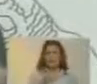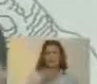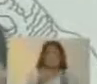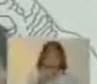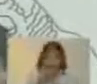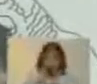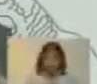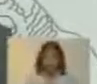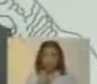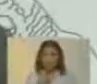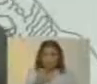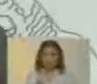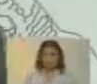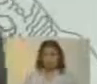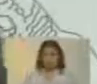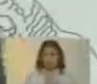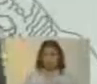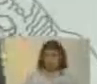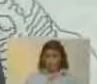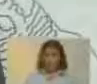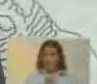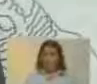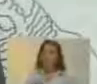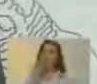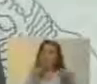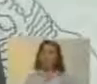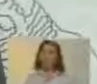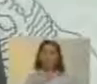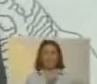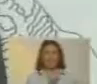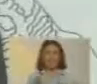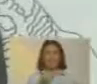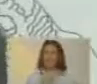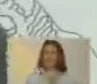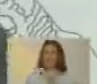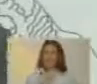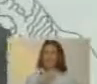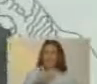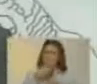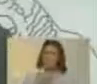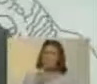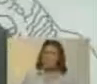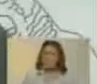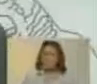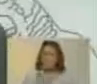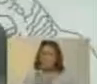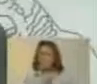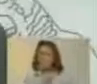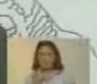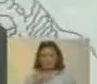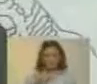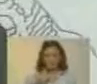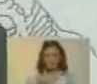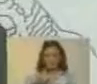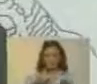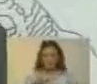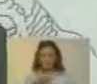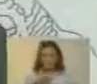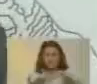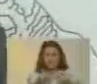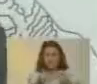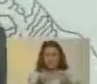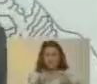latinoamericana que se han sentido afectados y que están en el debate, no deberíamos dejarnos llevar por